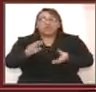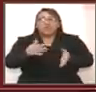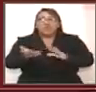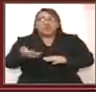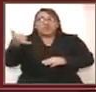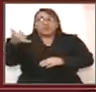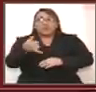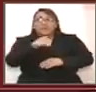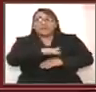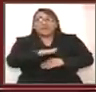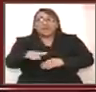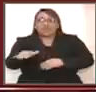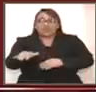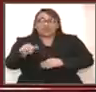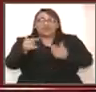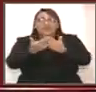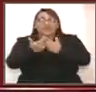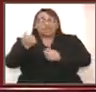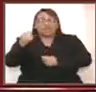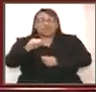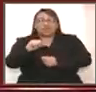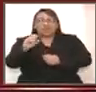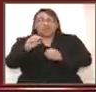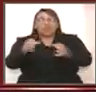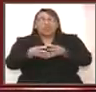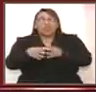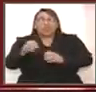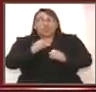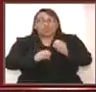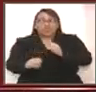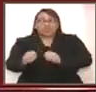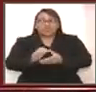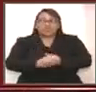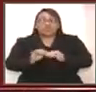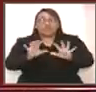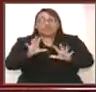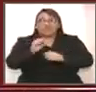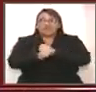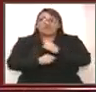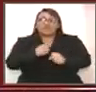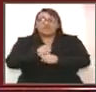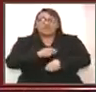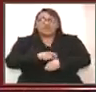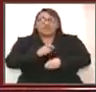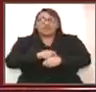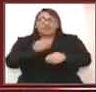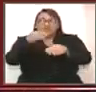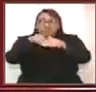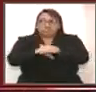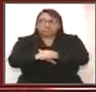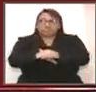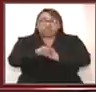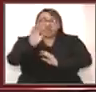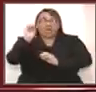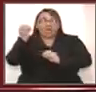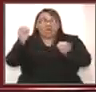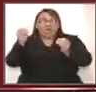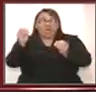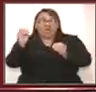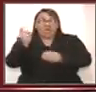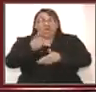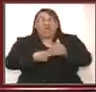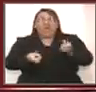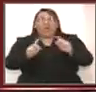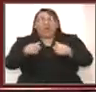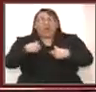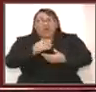violación sexual de menores de edad, terrorismo o crimen organizado, 10 años en el plazo de internamiento para los adolescentes que